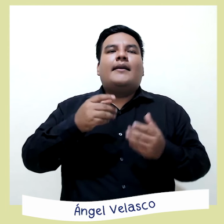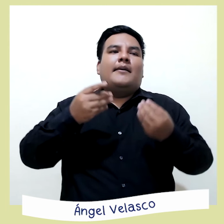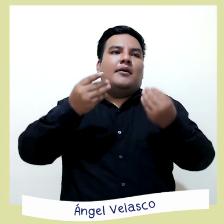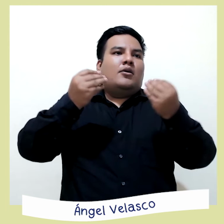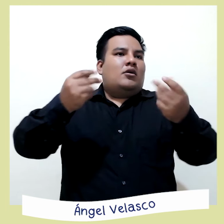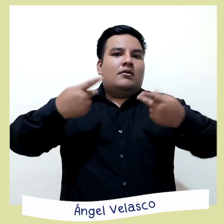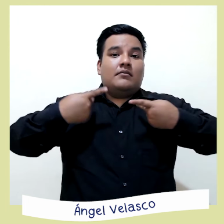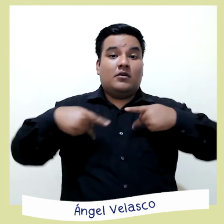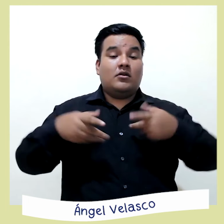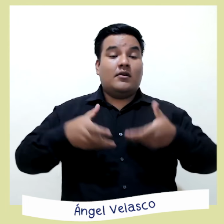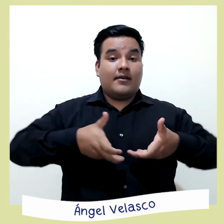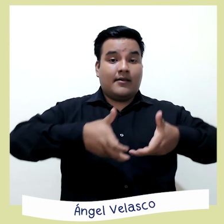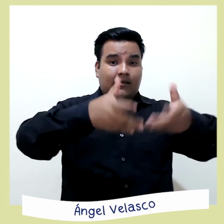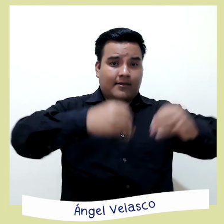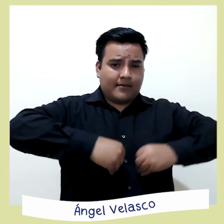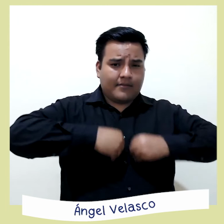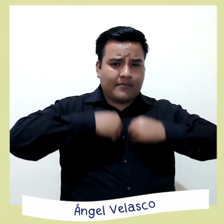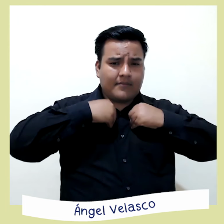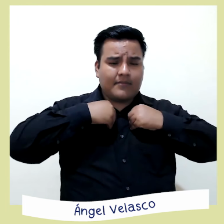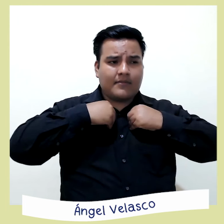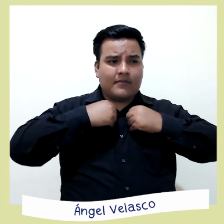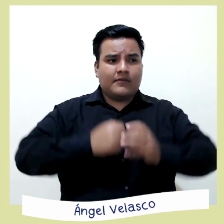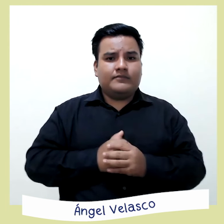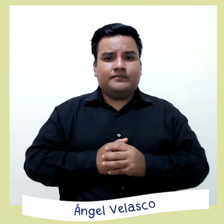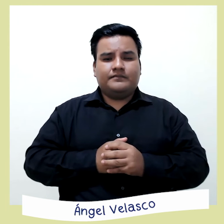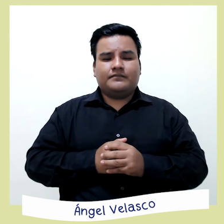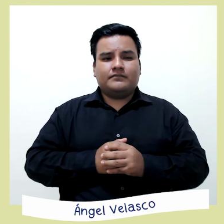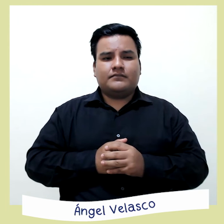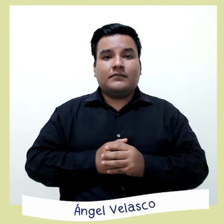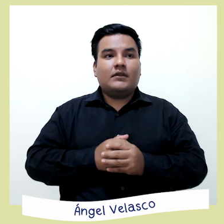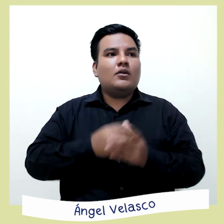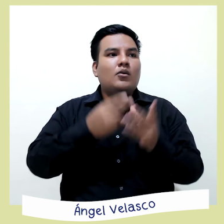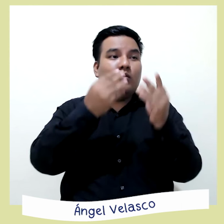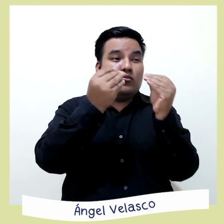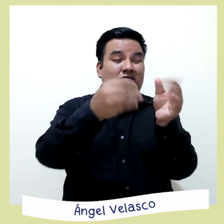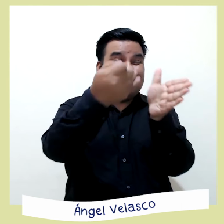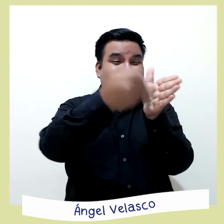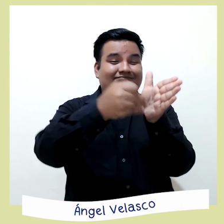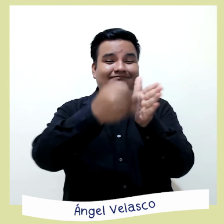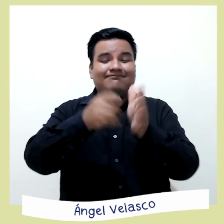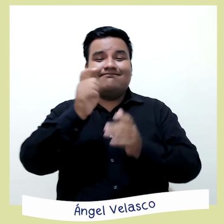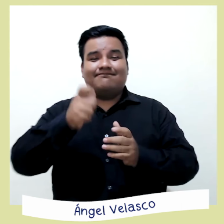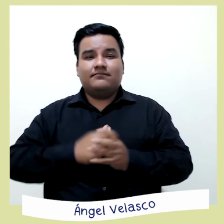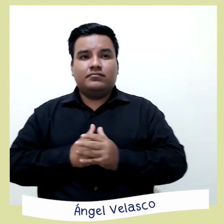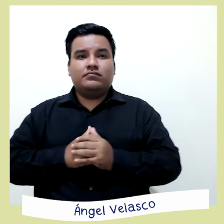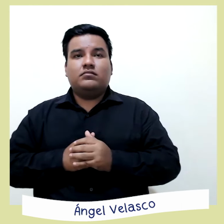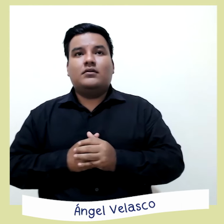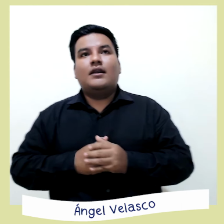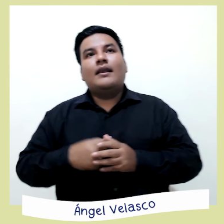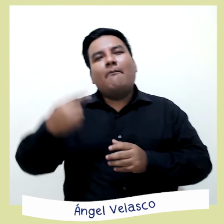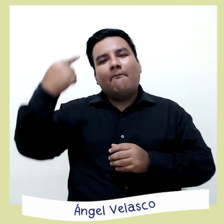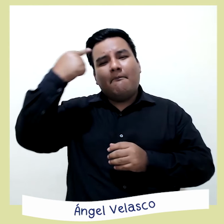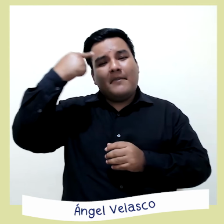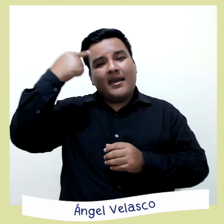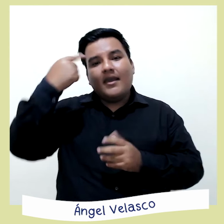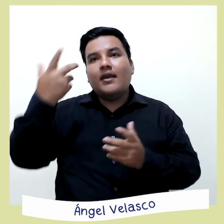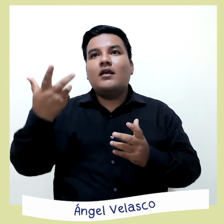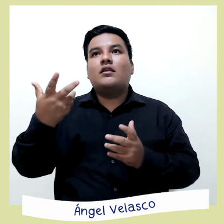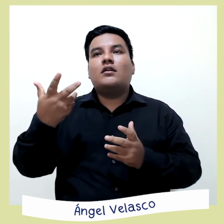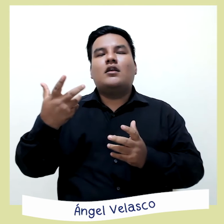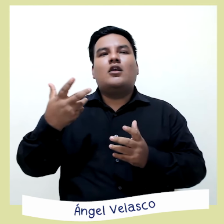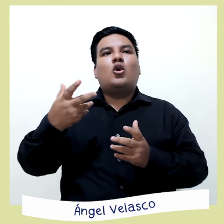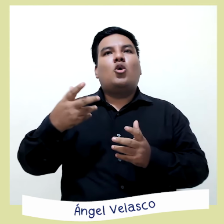sido considerado, y sabemos de que la mayoría de las personas en situación de calle tienen deficiencias que ya antes